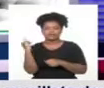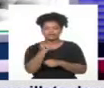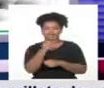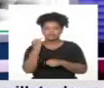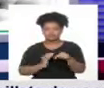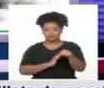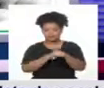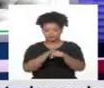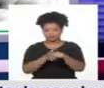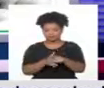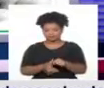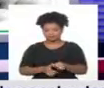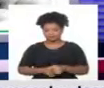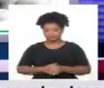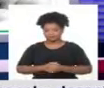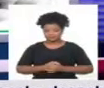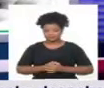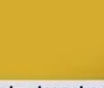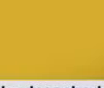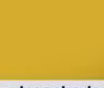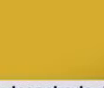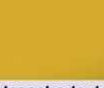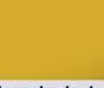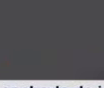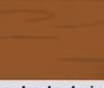impacto de esta terrible enfermedad.